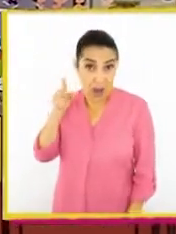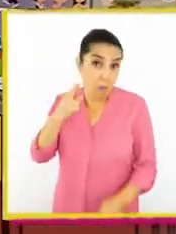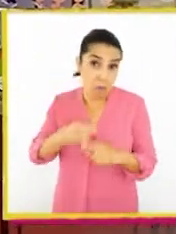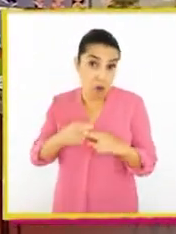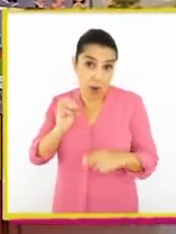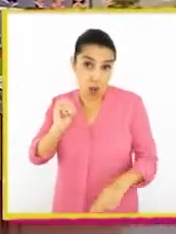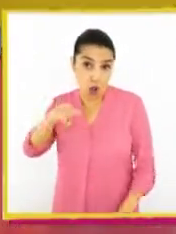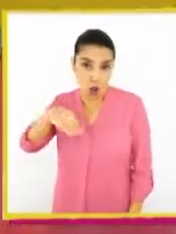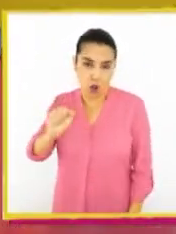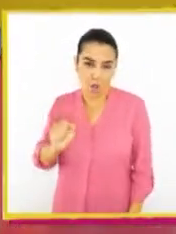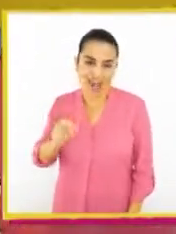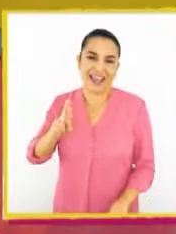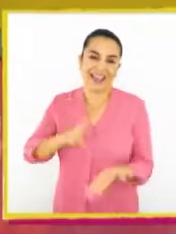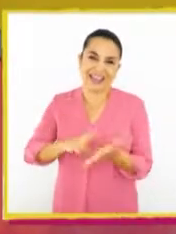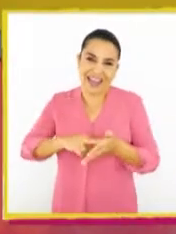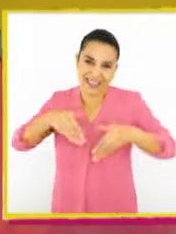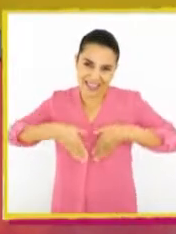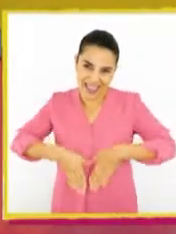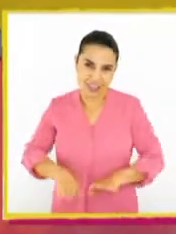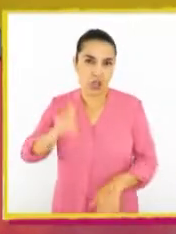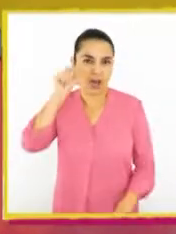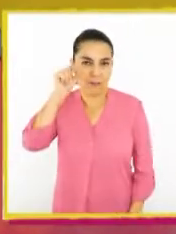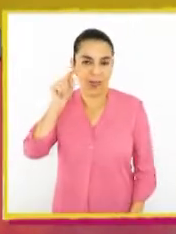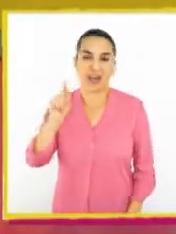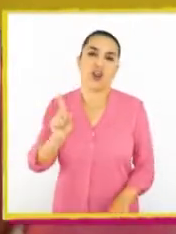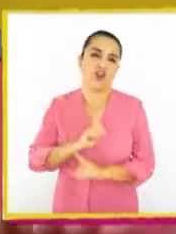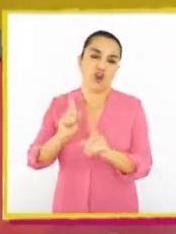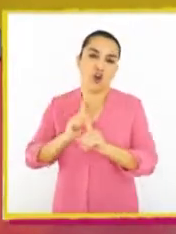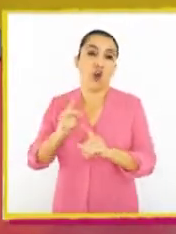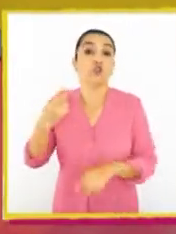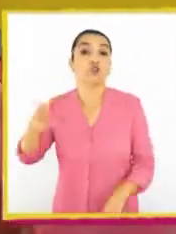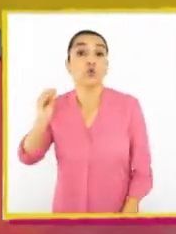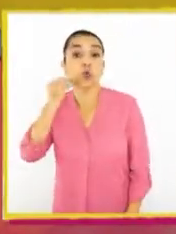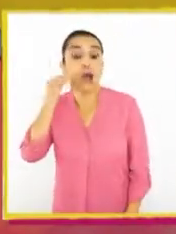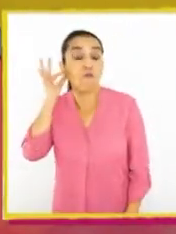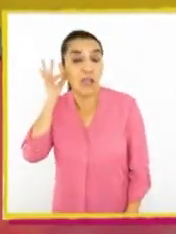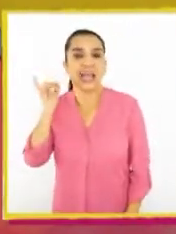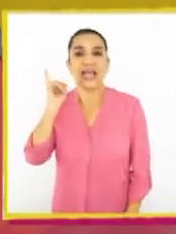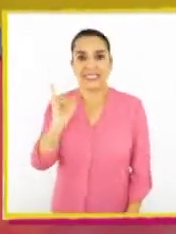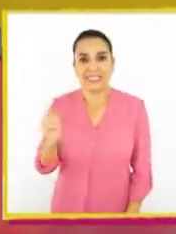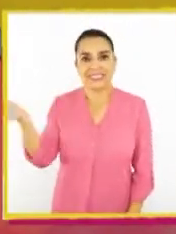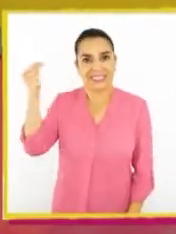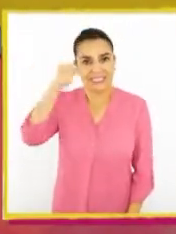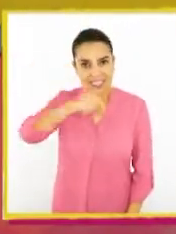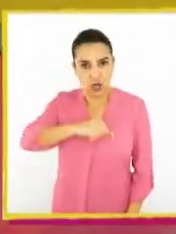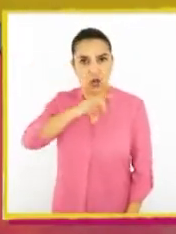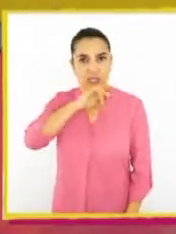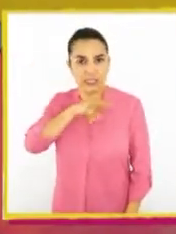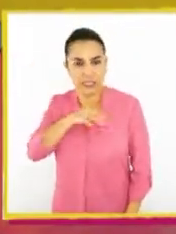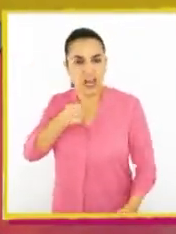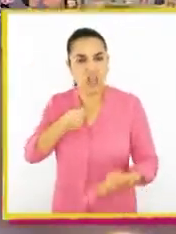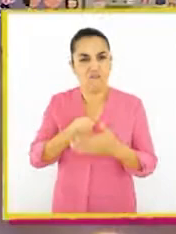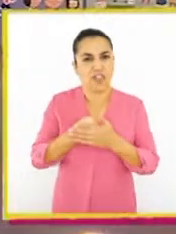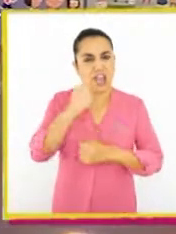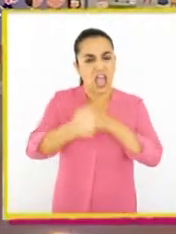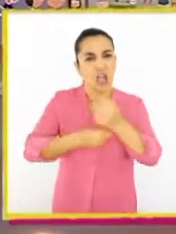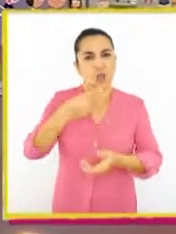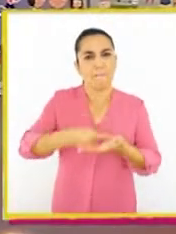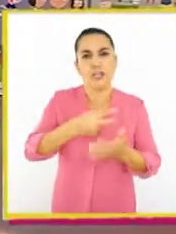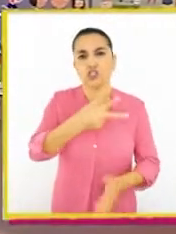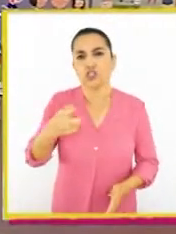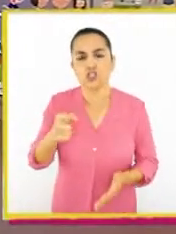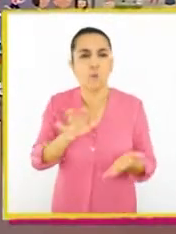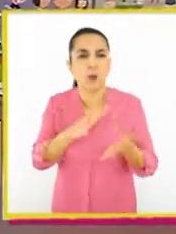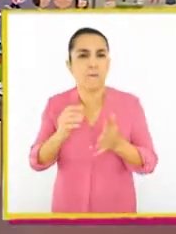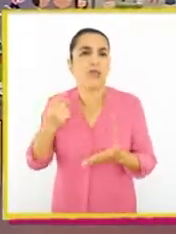así. Bueno, en realidad ella no nació en Alemania, pero su abuela sí, y llegó a Chile a fines del siglo XIX. Creo que